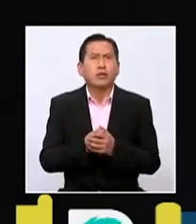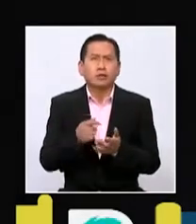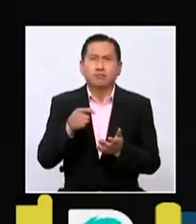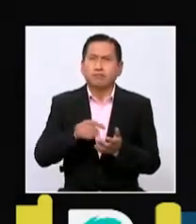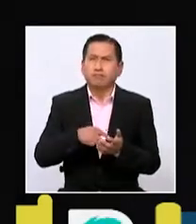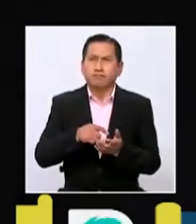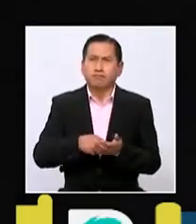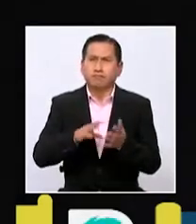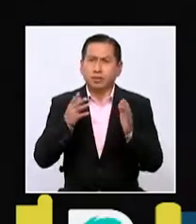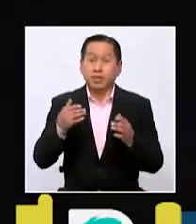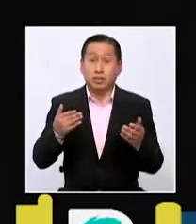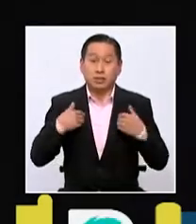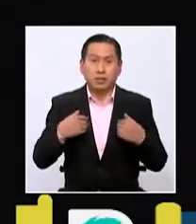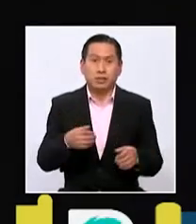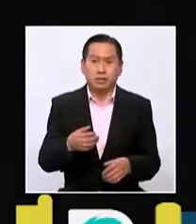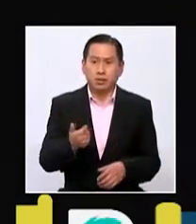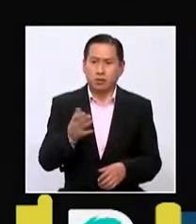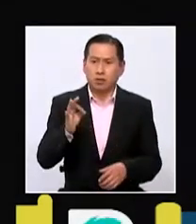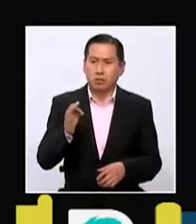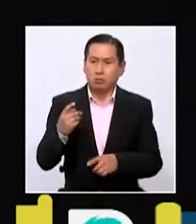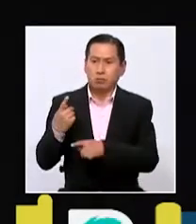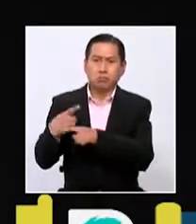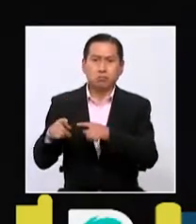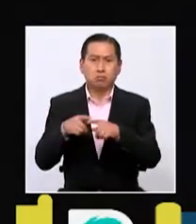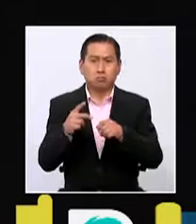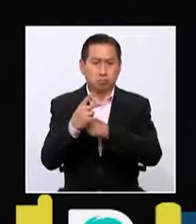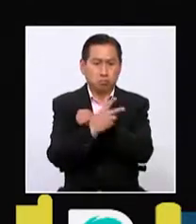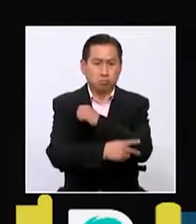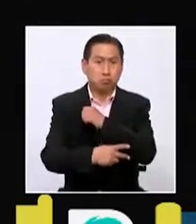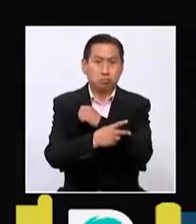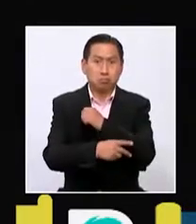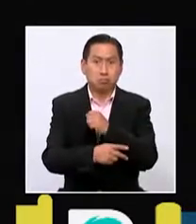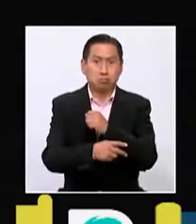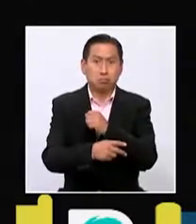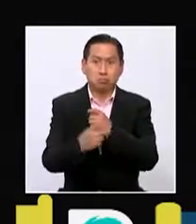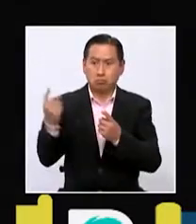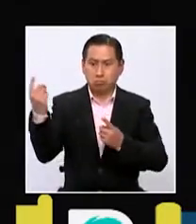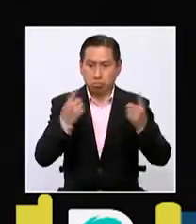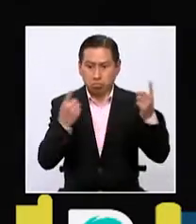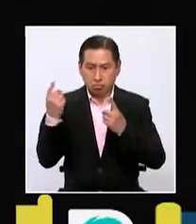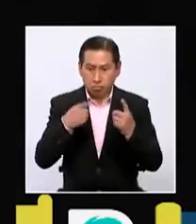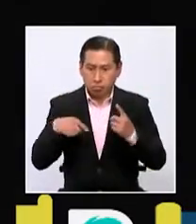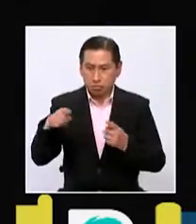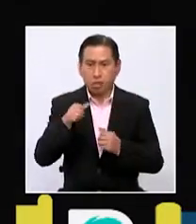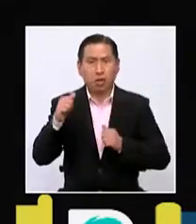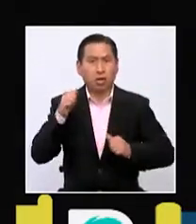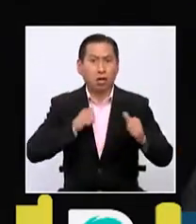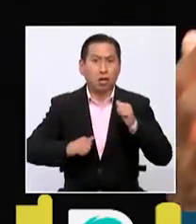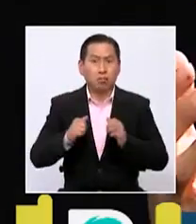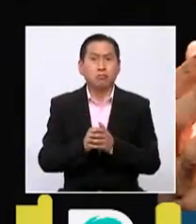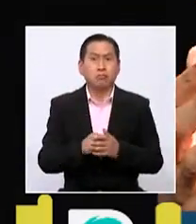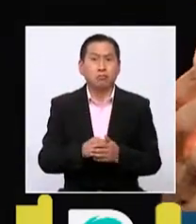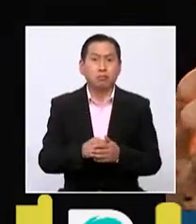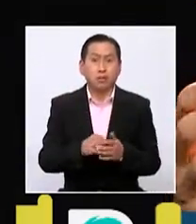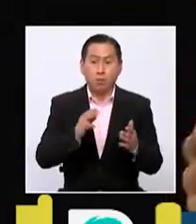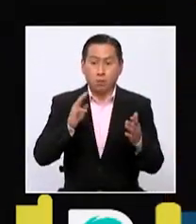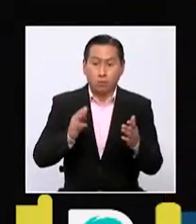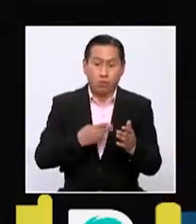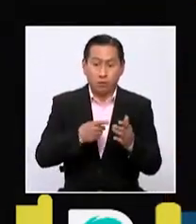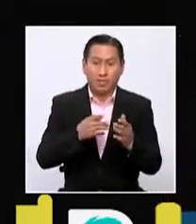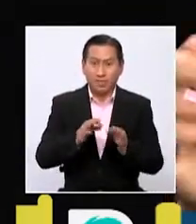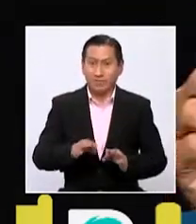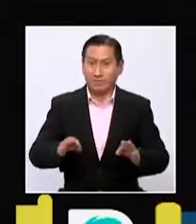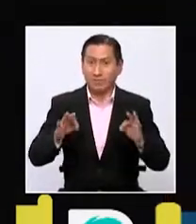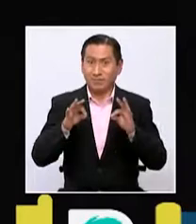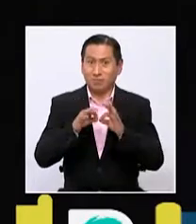digamos, creo que tuvimos 19 nacionalidades en el cast, y la música principal y parte